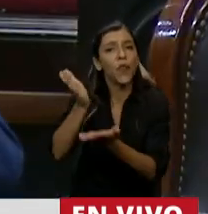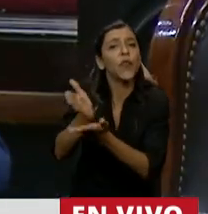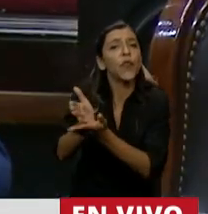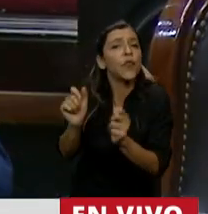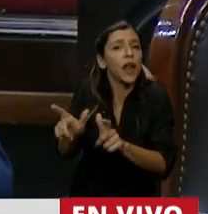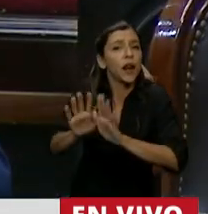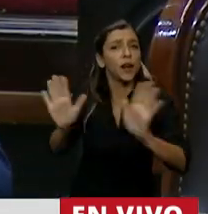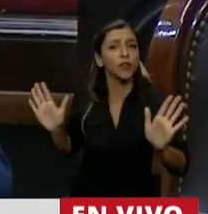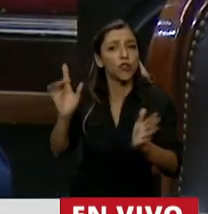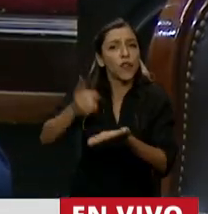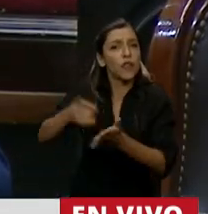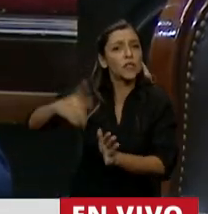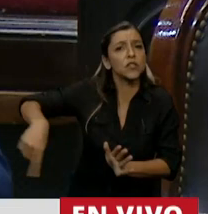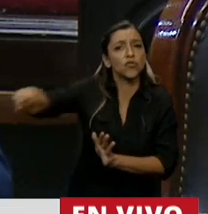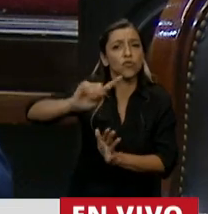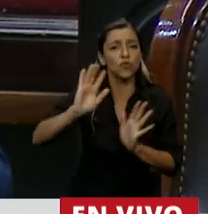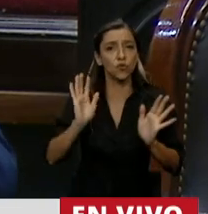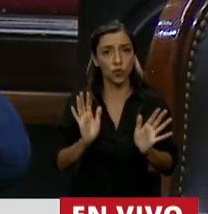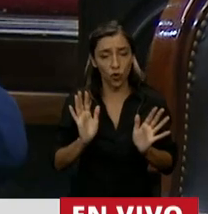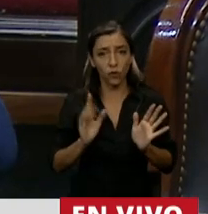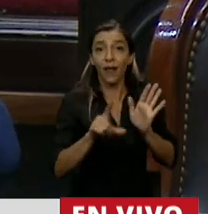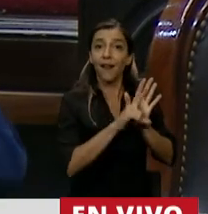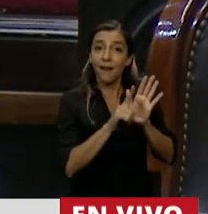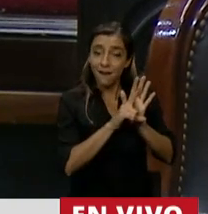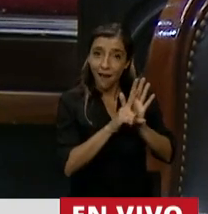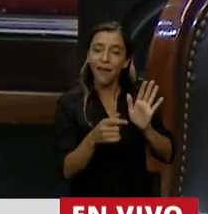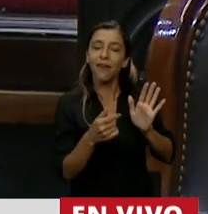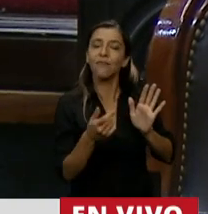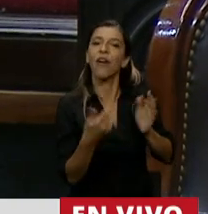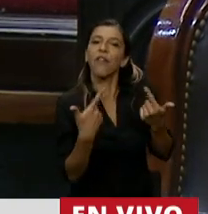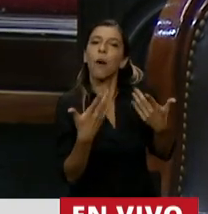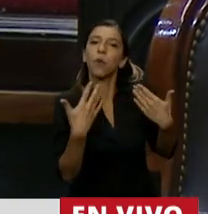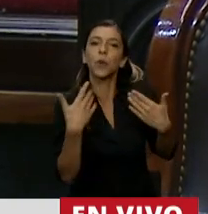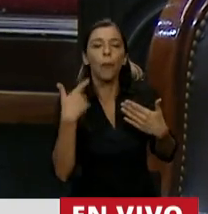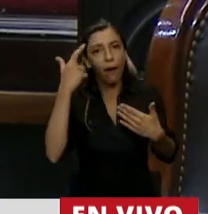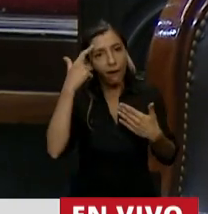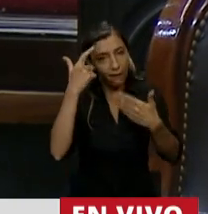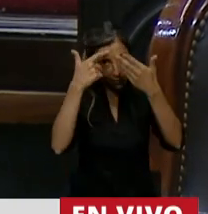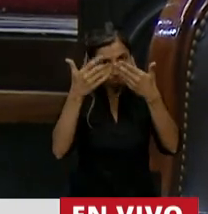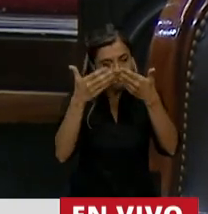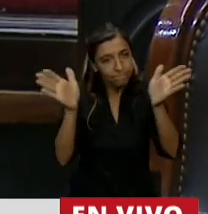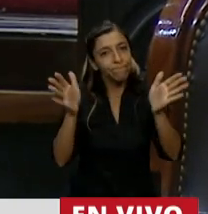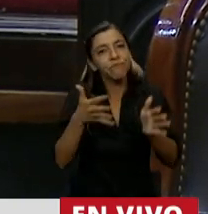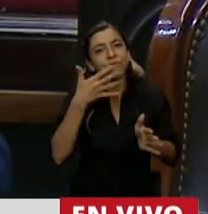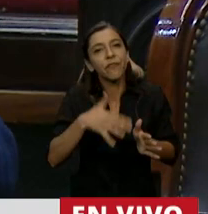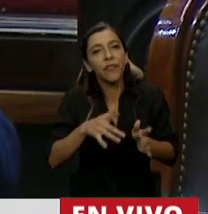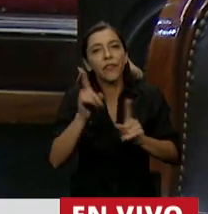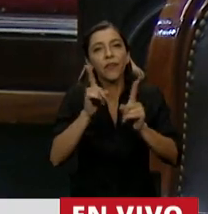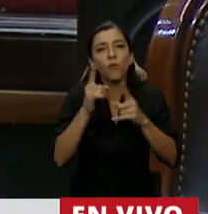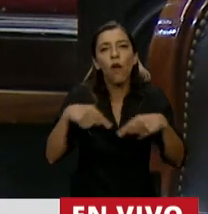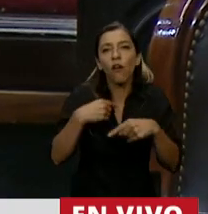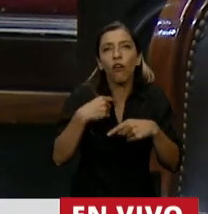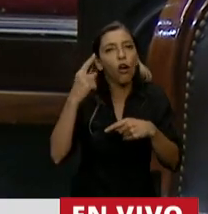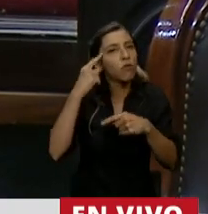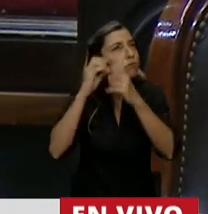ley que de alguna manera nos va a hacer cambiar la cabeza respecto de términos que hoy en día nos